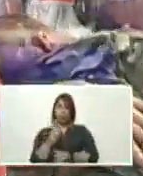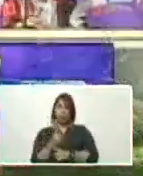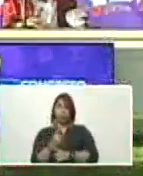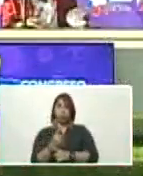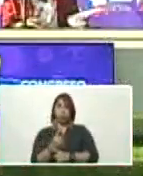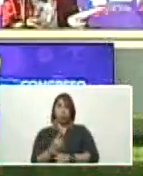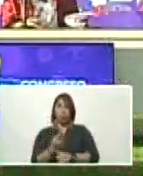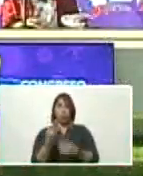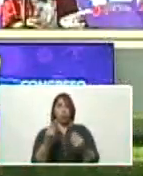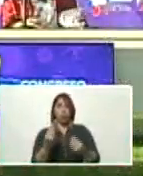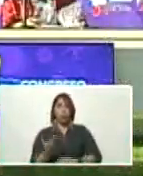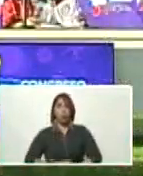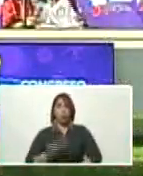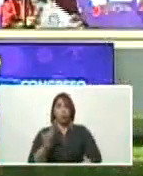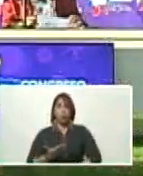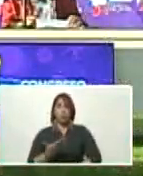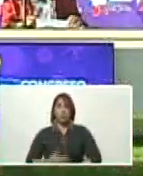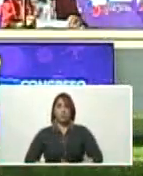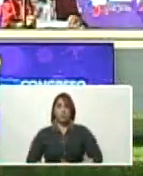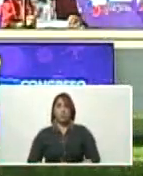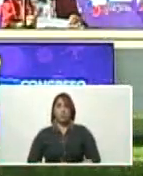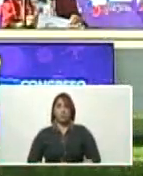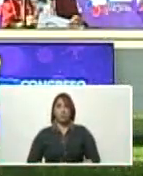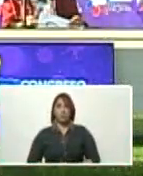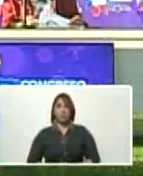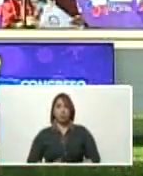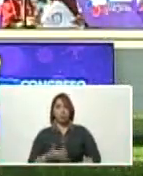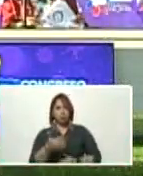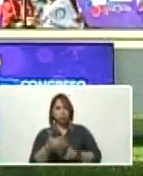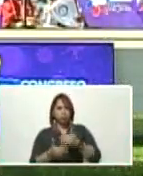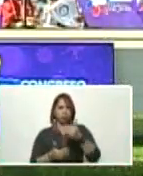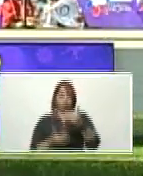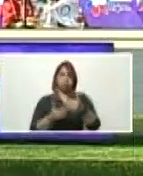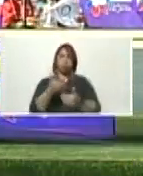muy importante que se dé un proceso